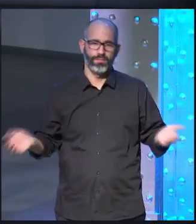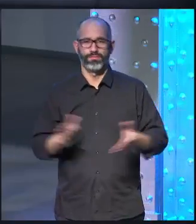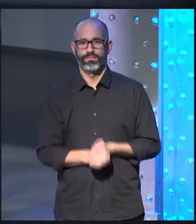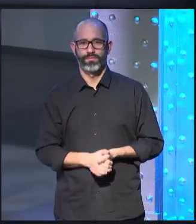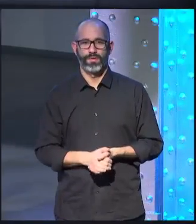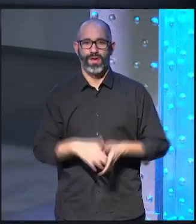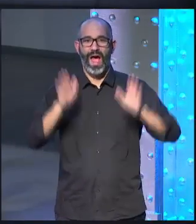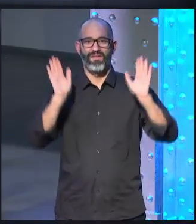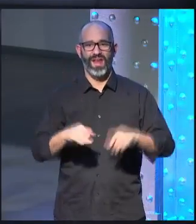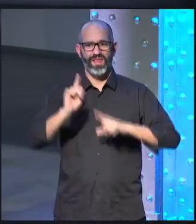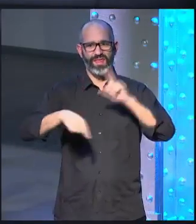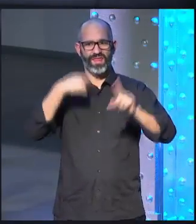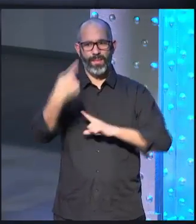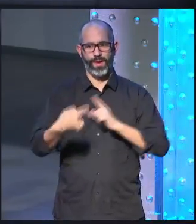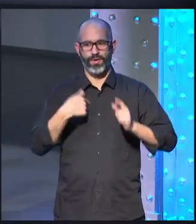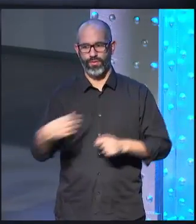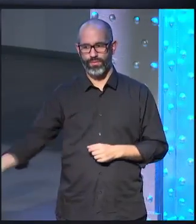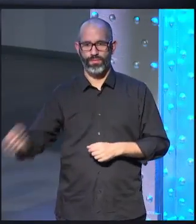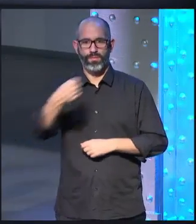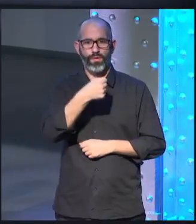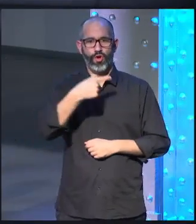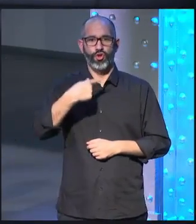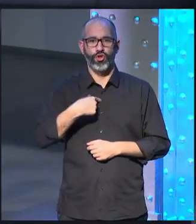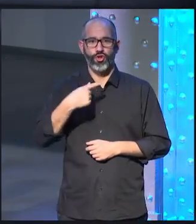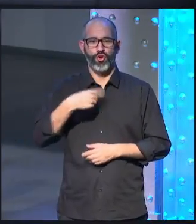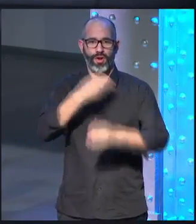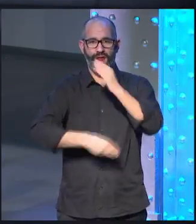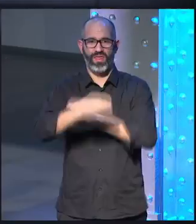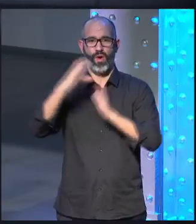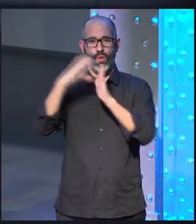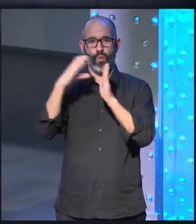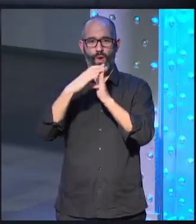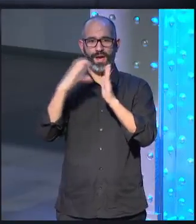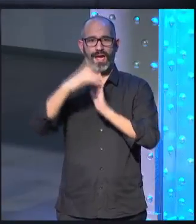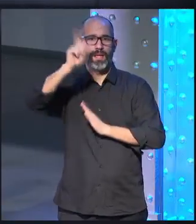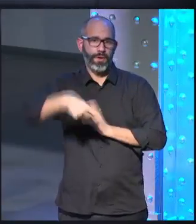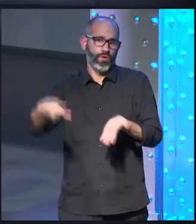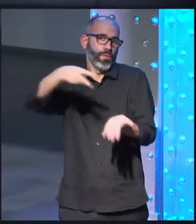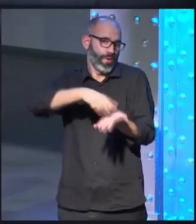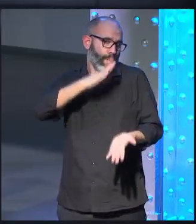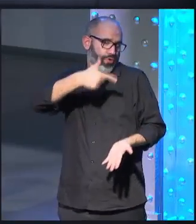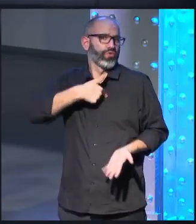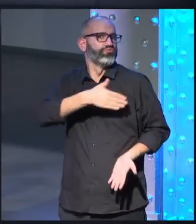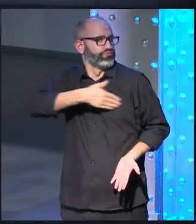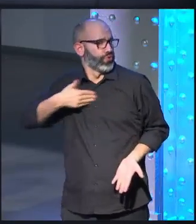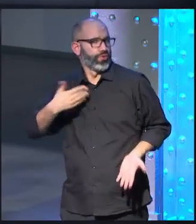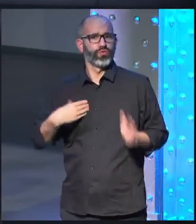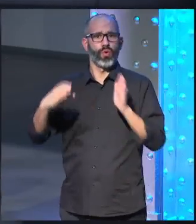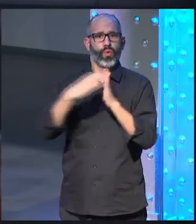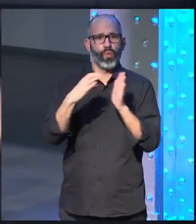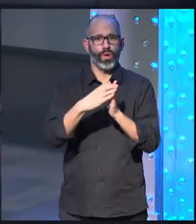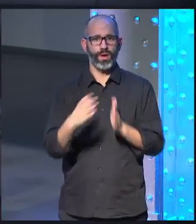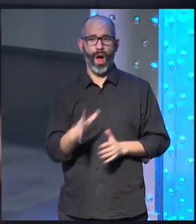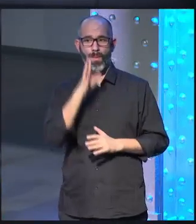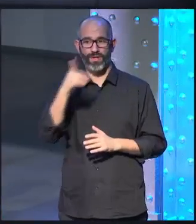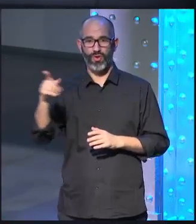entonces, después de eso cogí yo el guiño y dije, bueno, yo soy de Cuenca y también voy a presentar de pie porque soy de Cuenca. Y eso a Payete se le quedó grabado